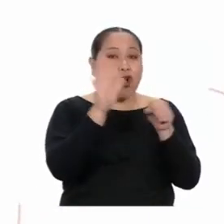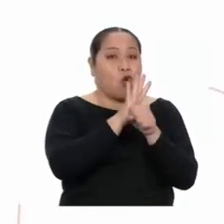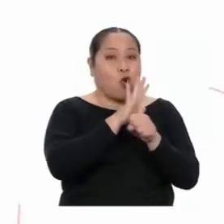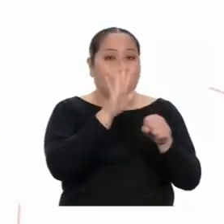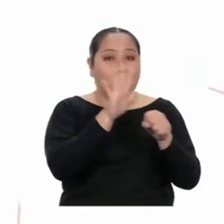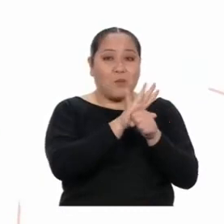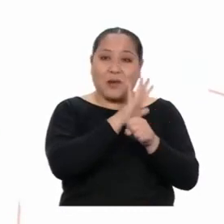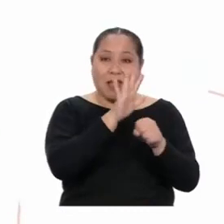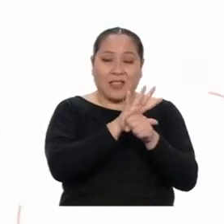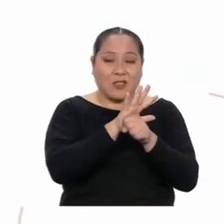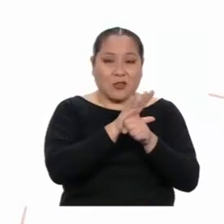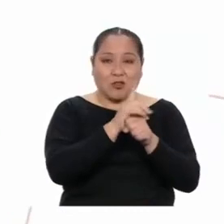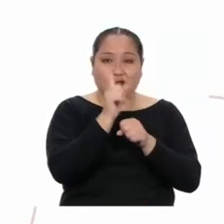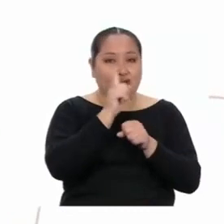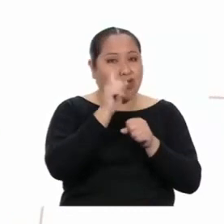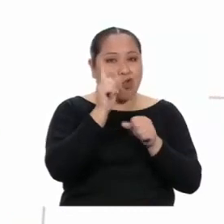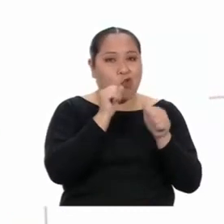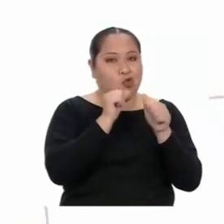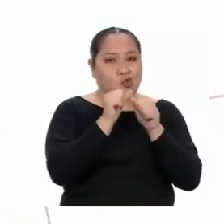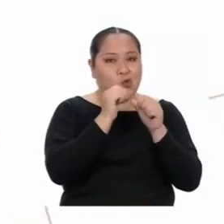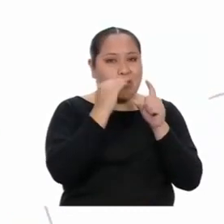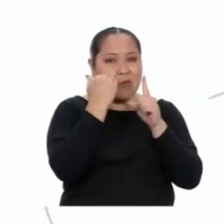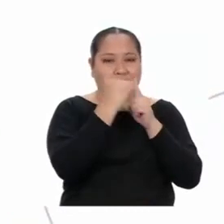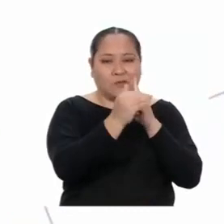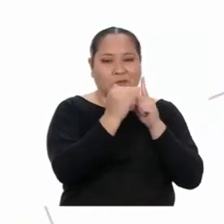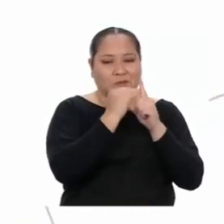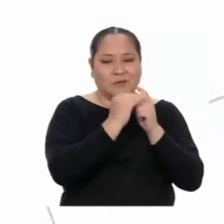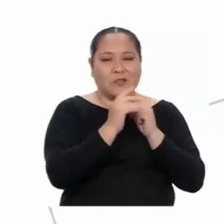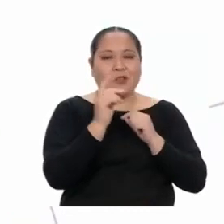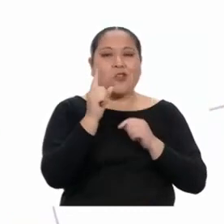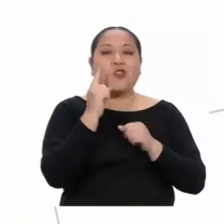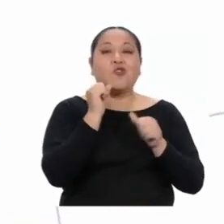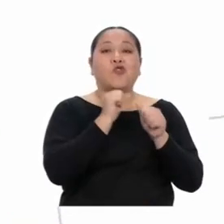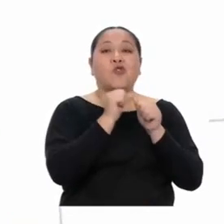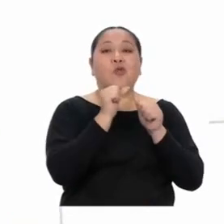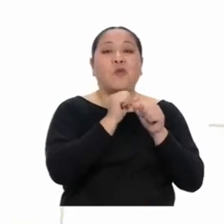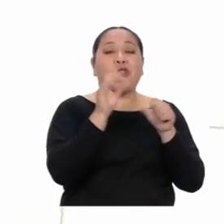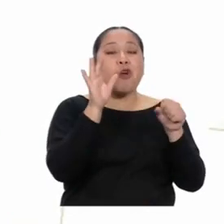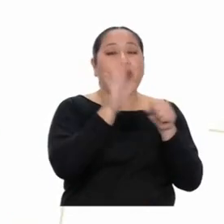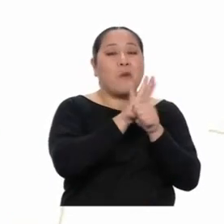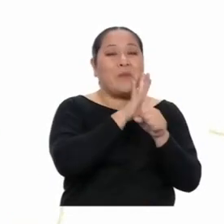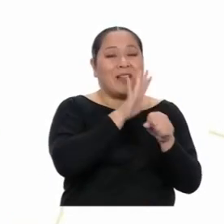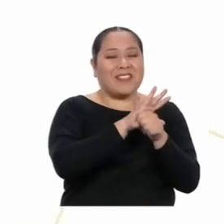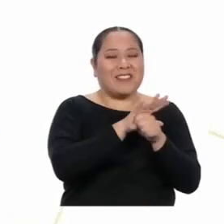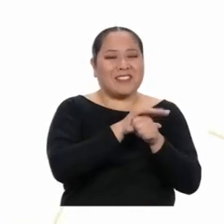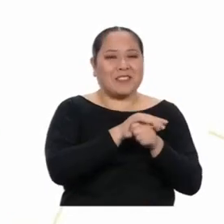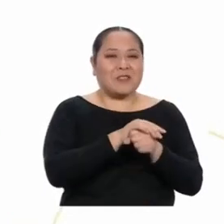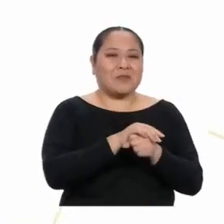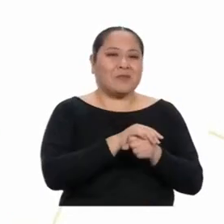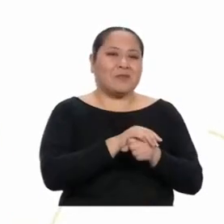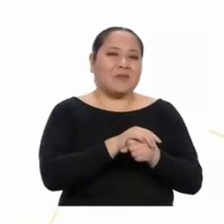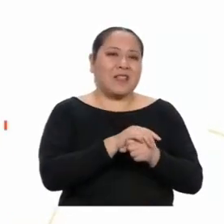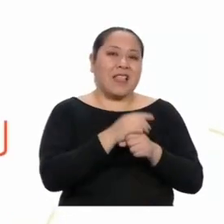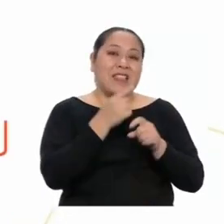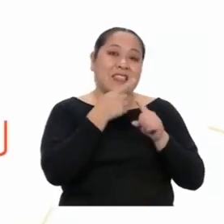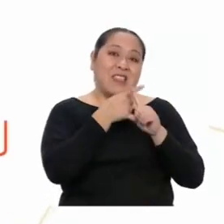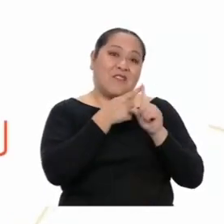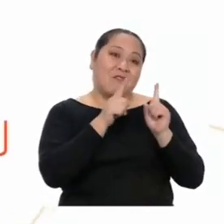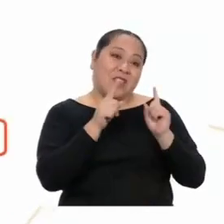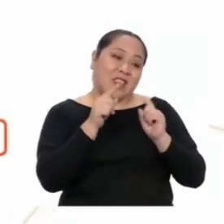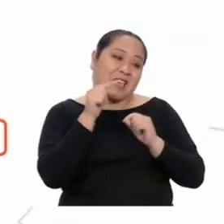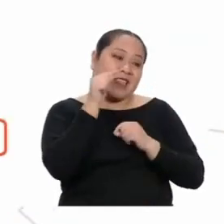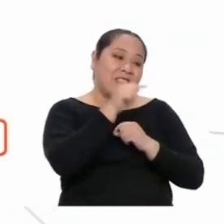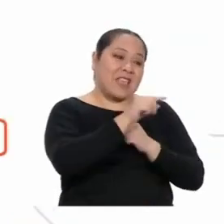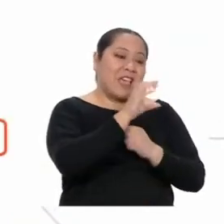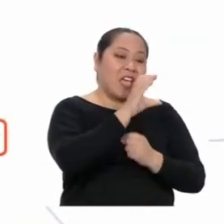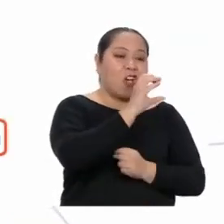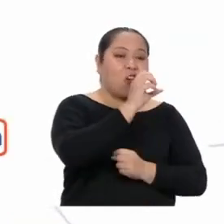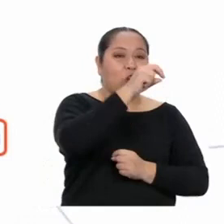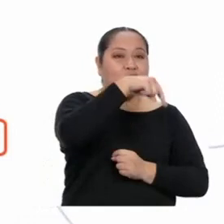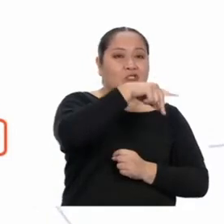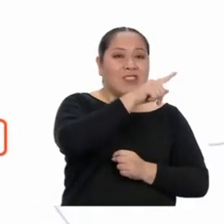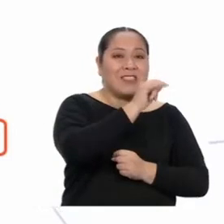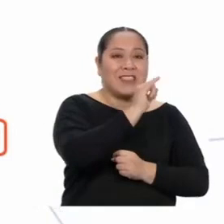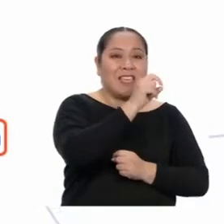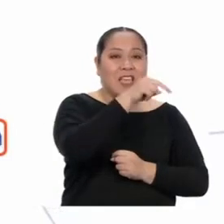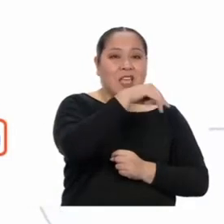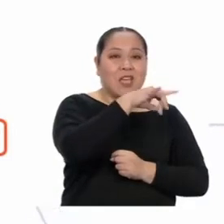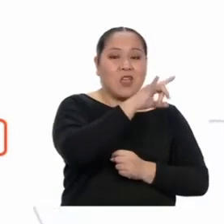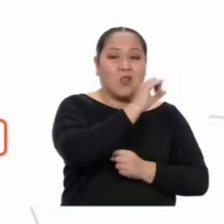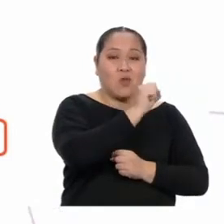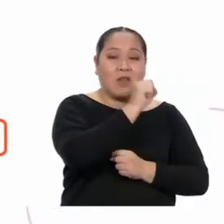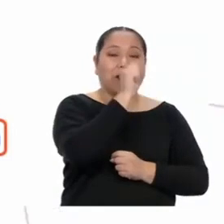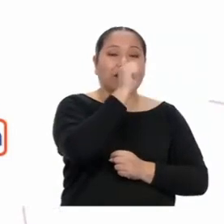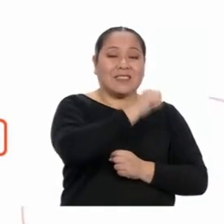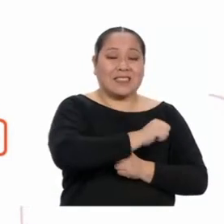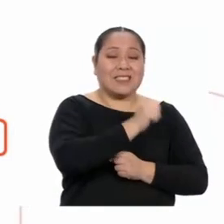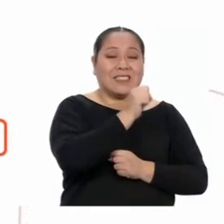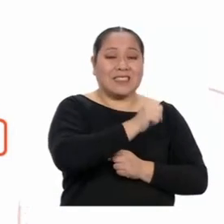valores intermedios entre dos valores posibles consecutivos, a diferencia de las variables cuantitativas continuas, que